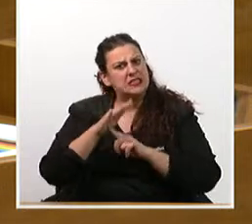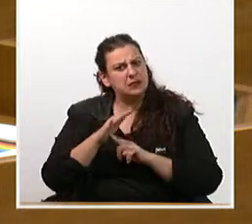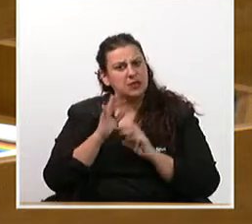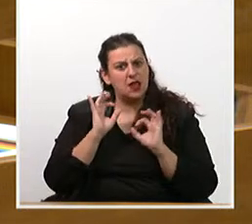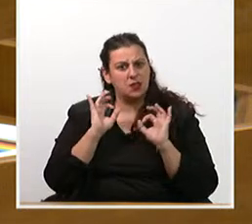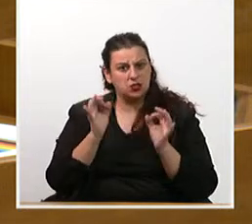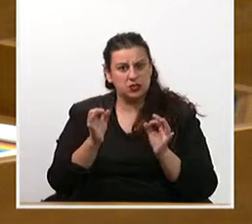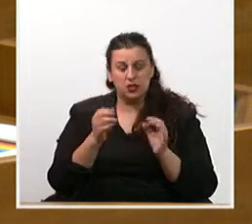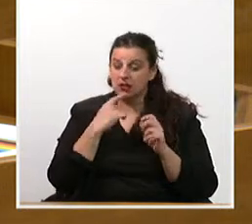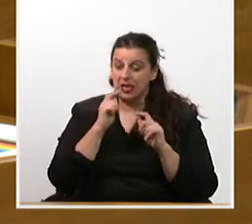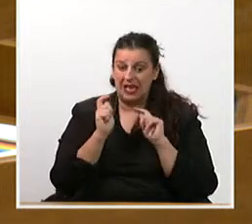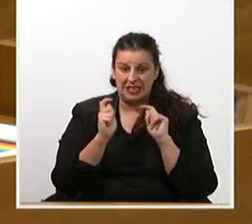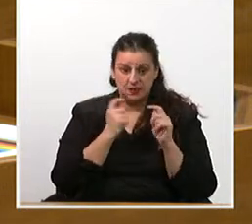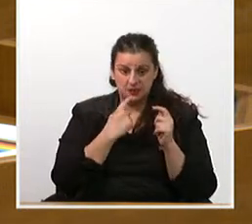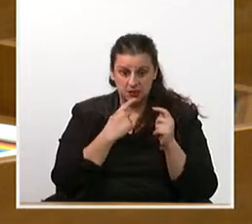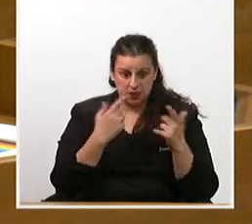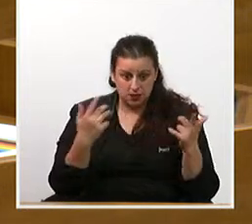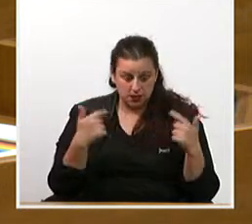una